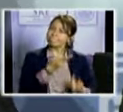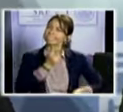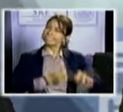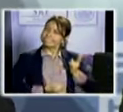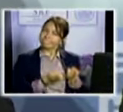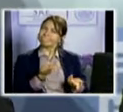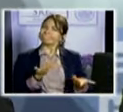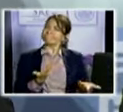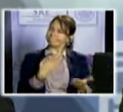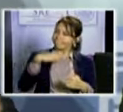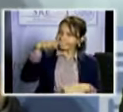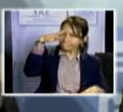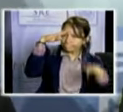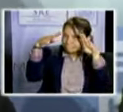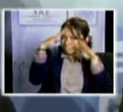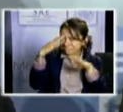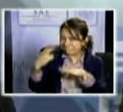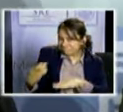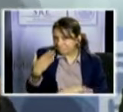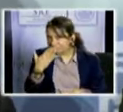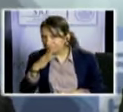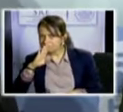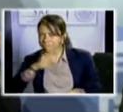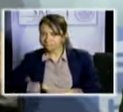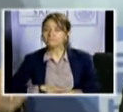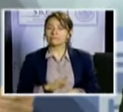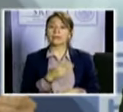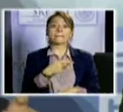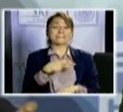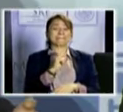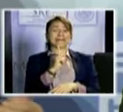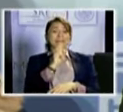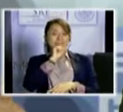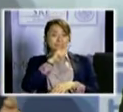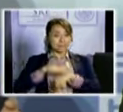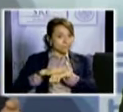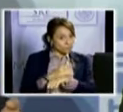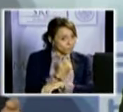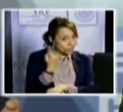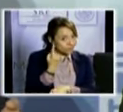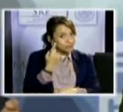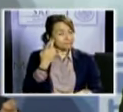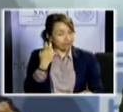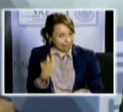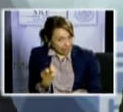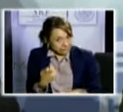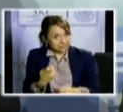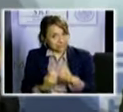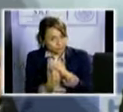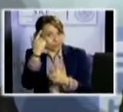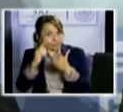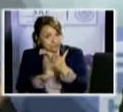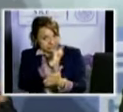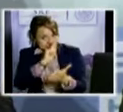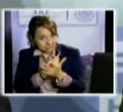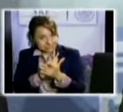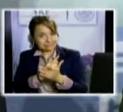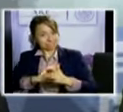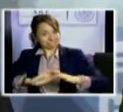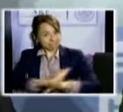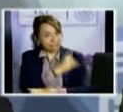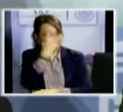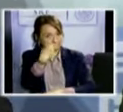más importante que eso, en términos del impacto transnacional que esas políticas van a tener. Estemos de acuerdo o no, no